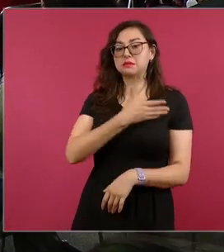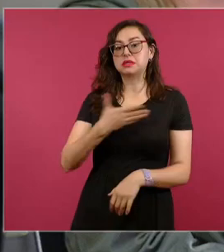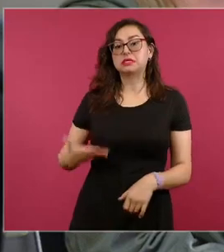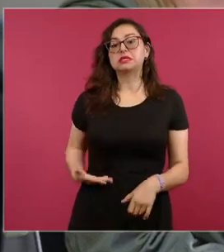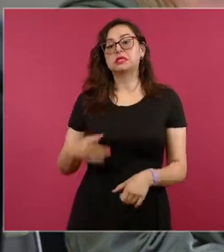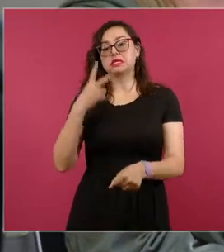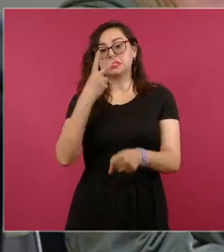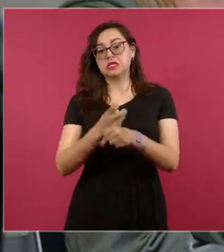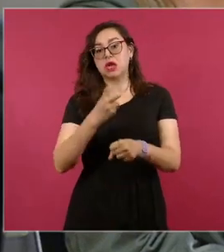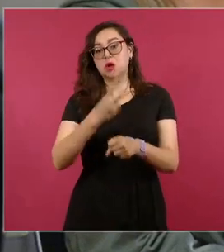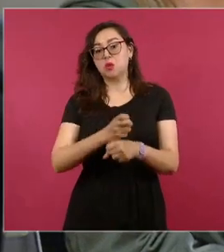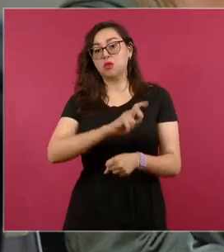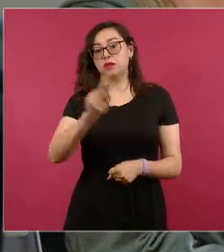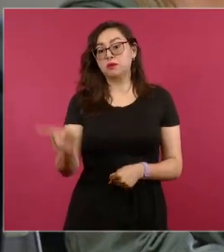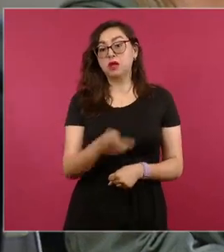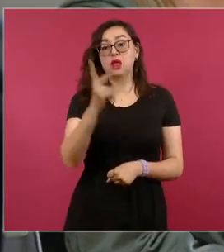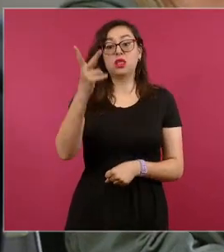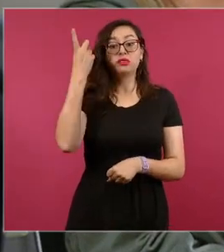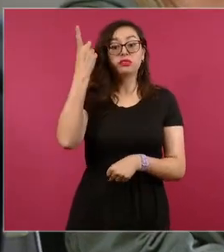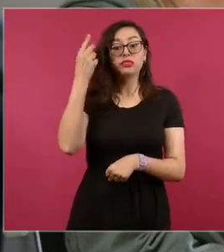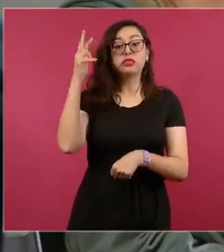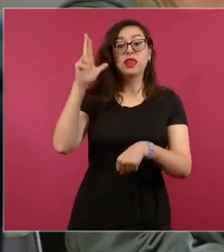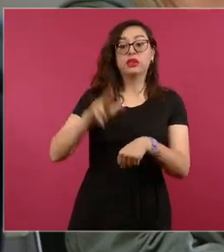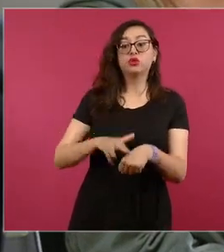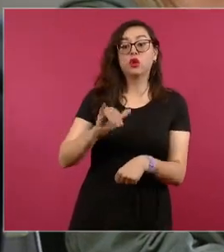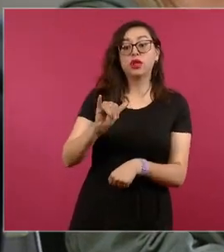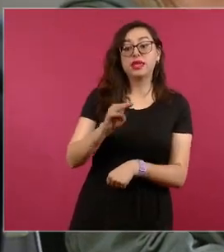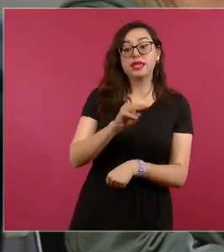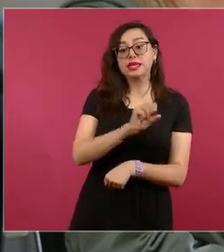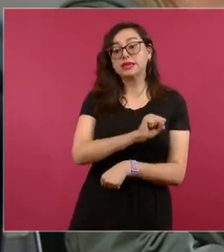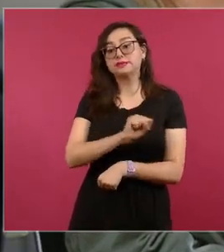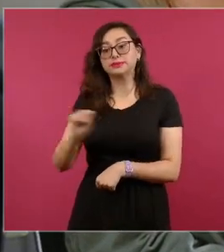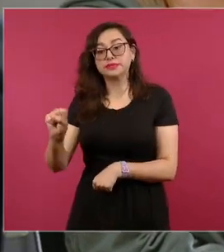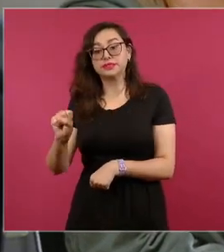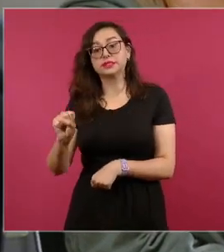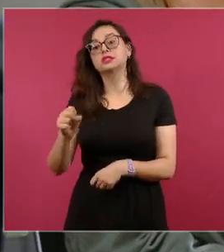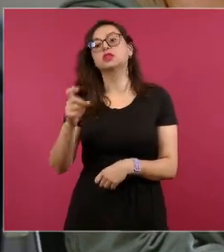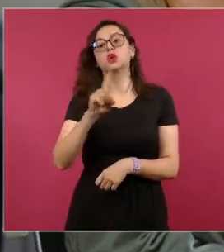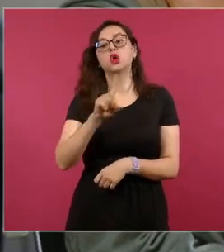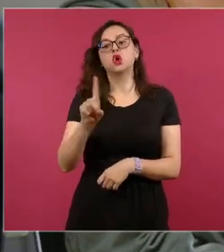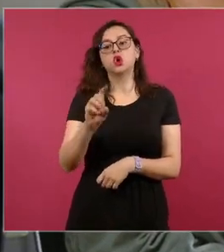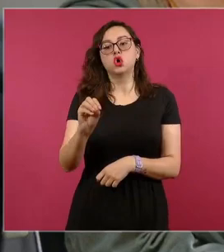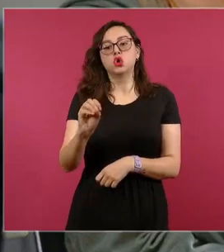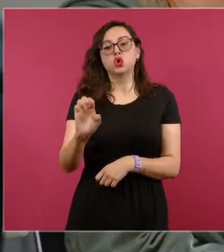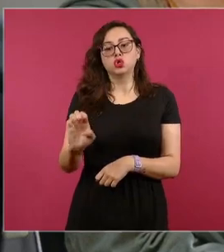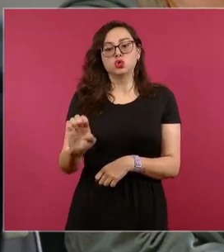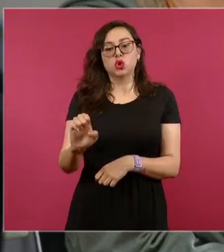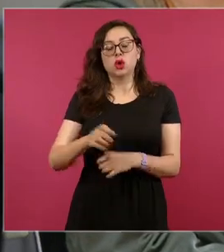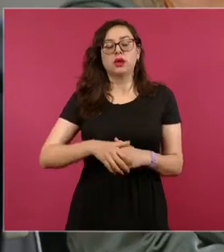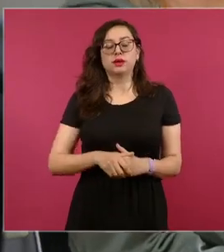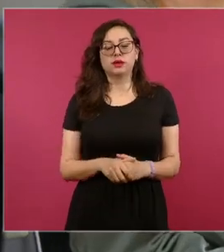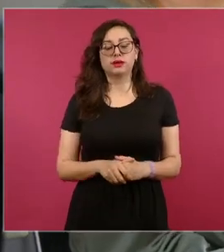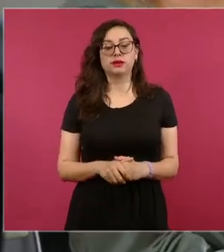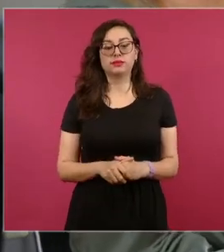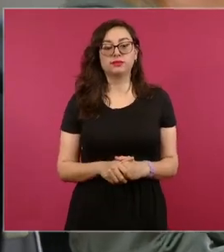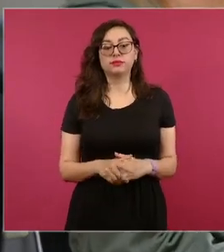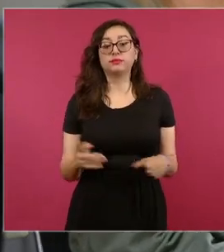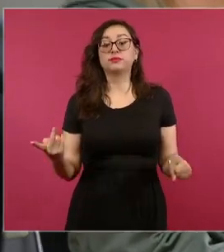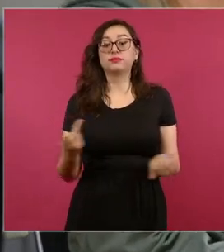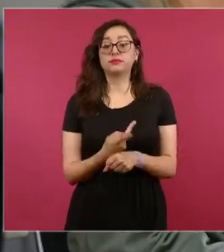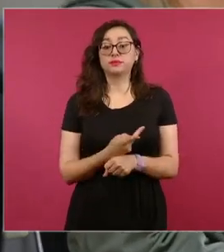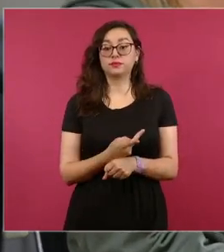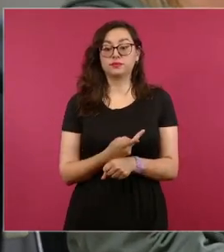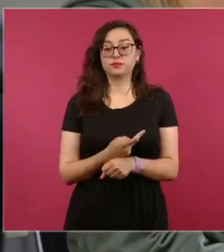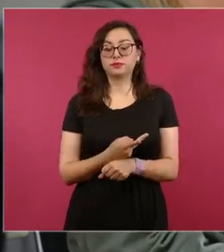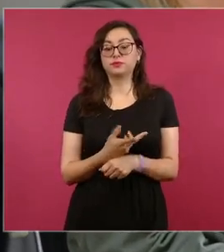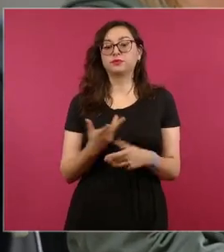el director del IMSS, el maestro Zoe. Tiene que ver con los montos que maneja el programa